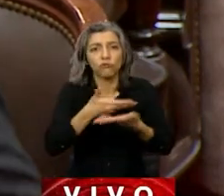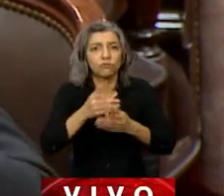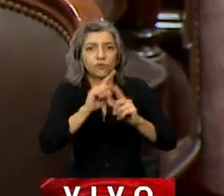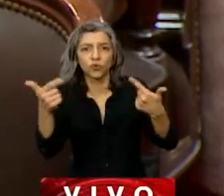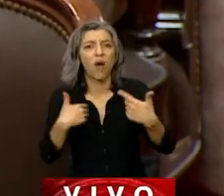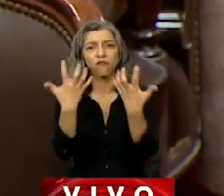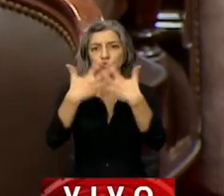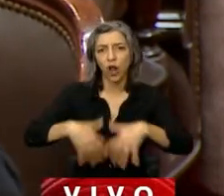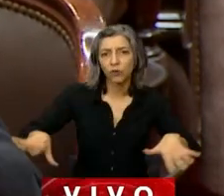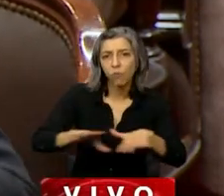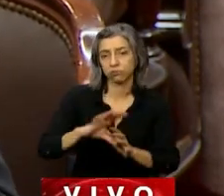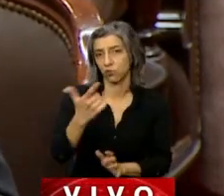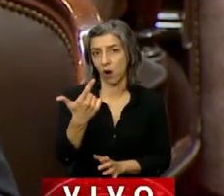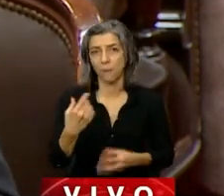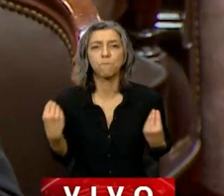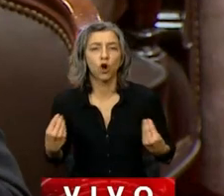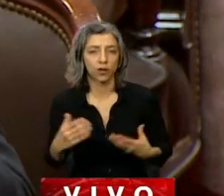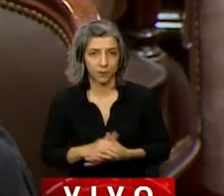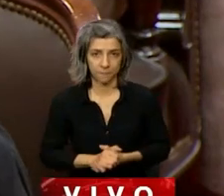ineficiente? En primer lugar,